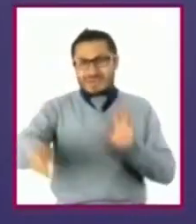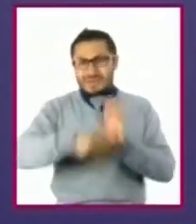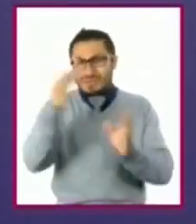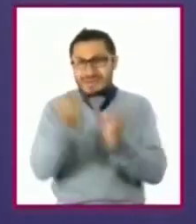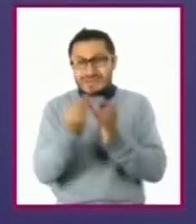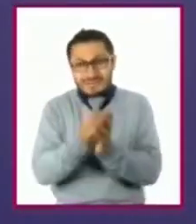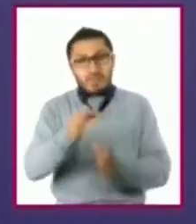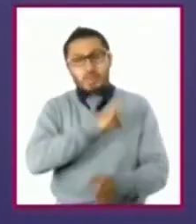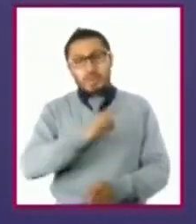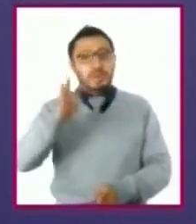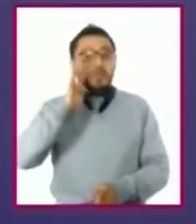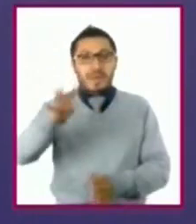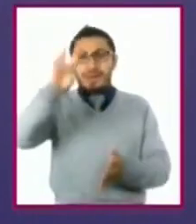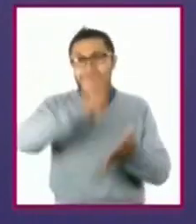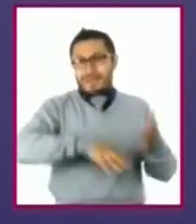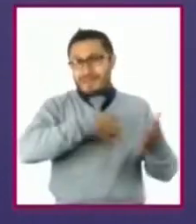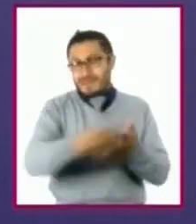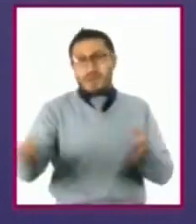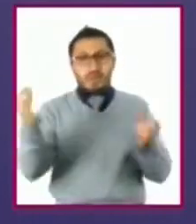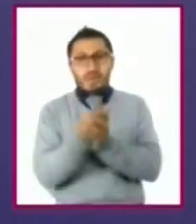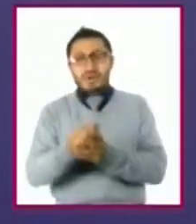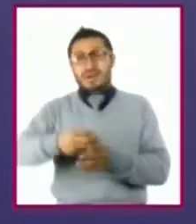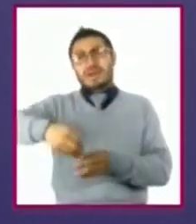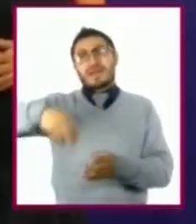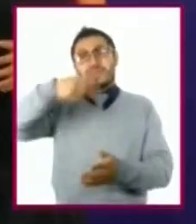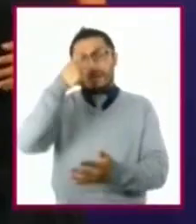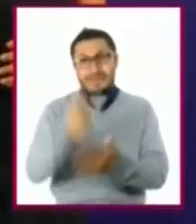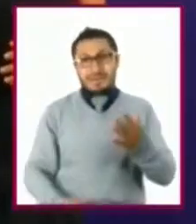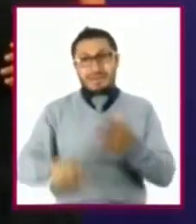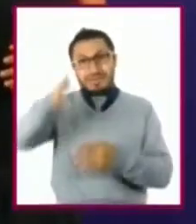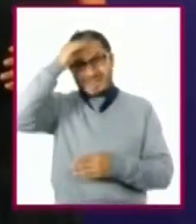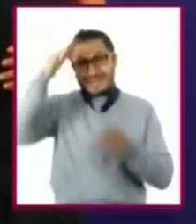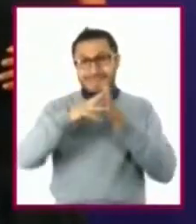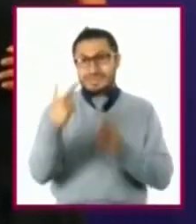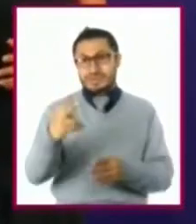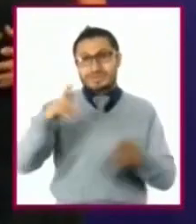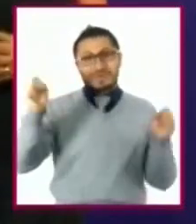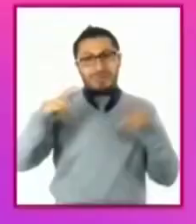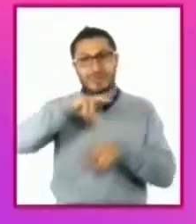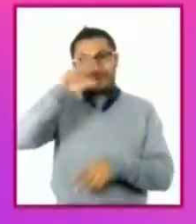los horarios de repeticiones del programa Aprende en Casa 2. ¡Hasta la próxima!